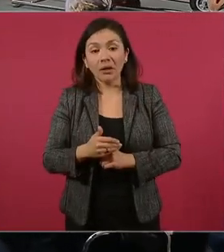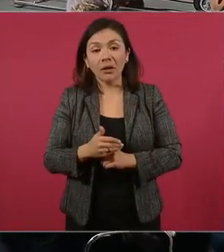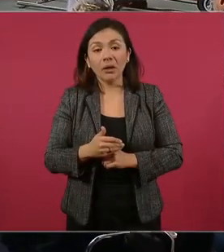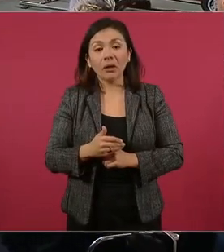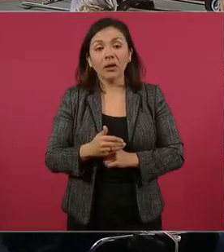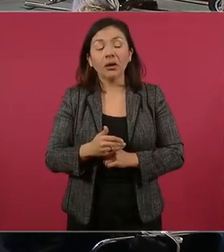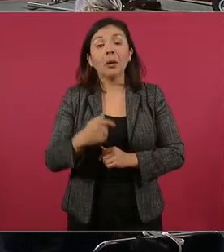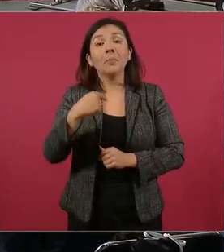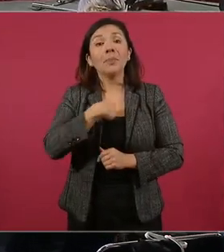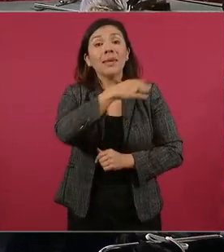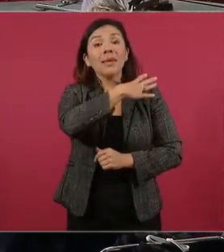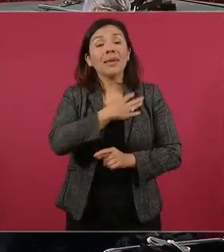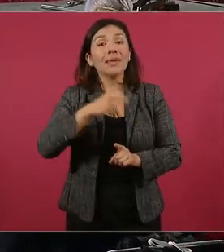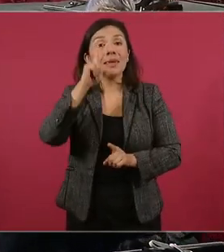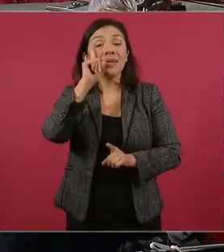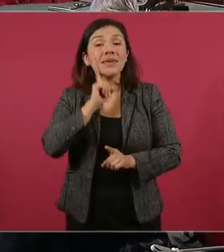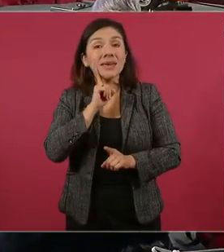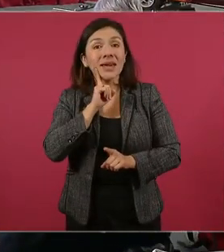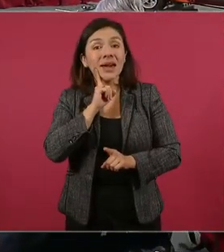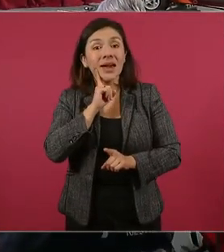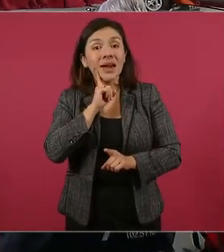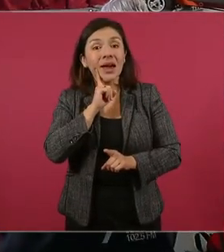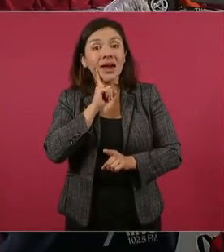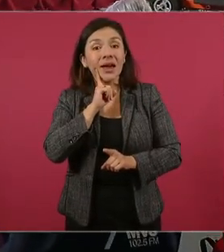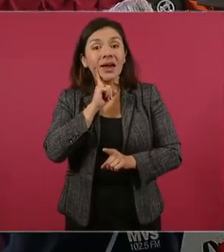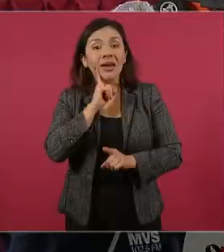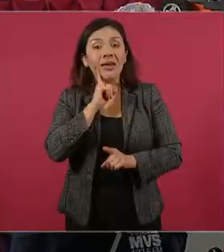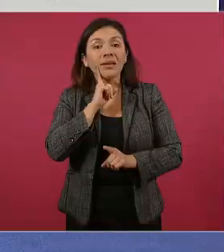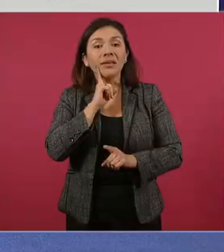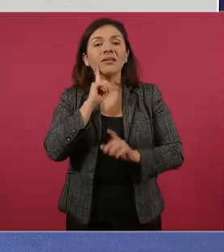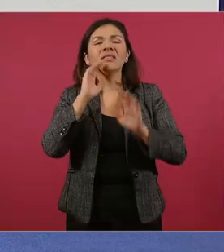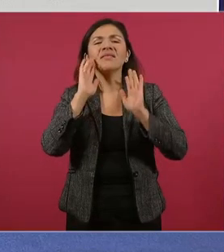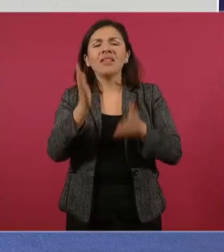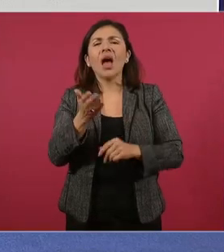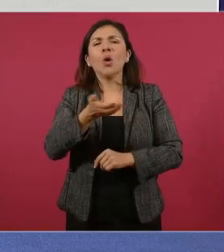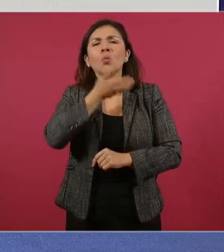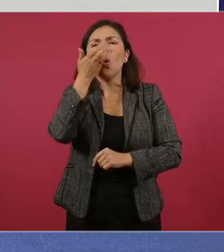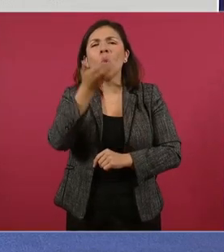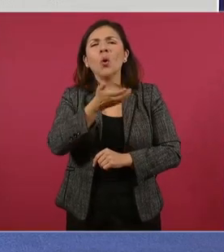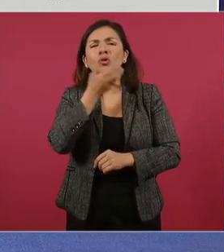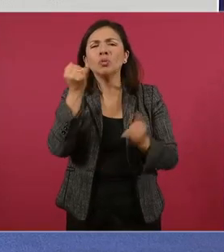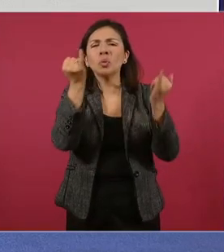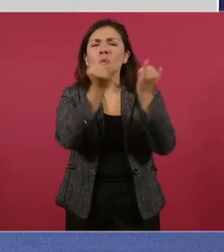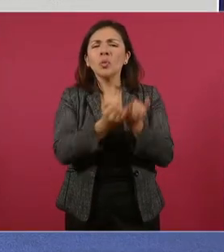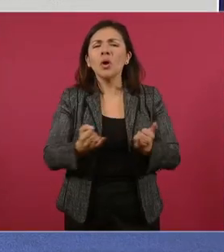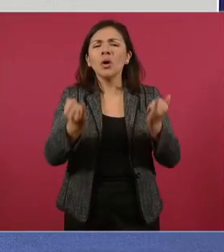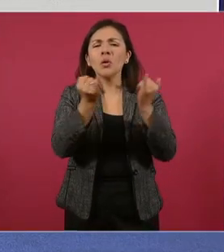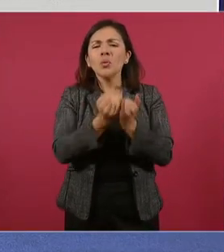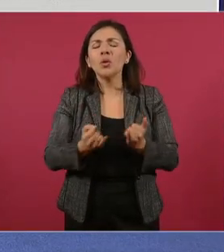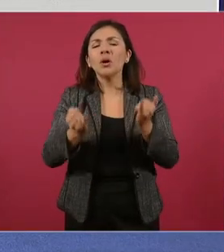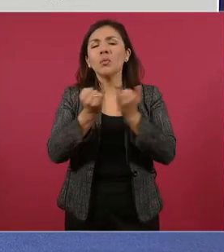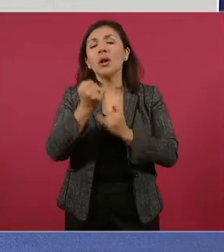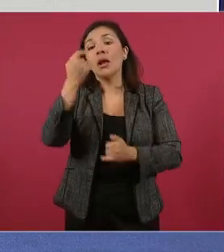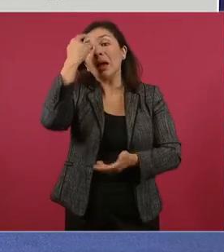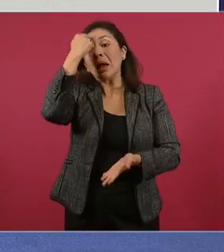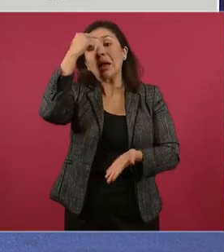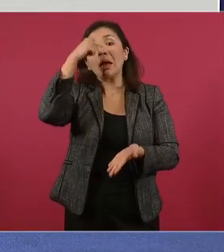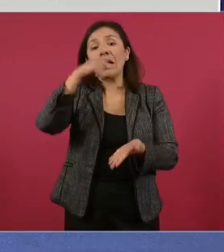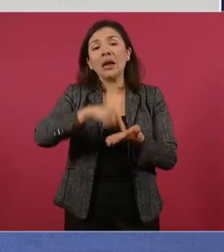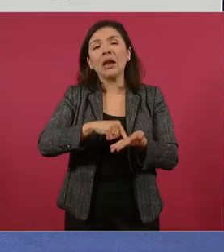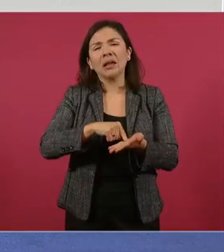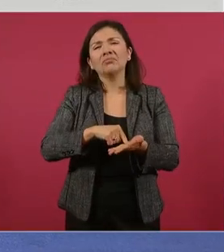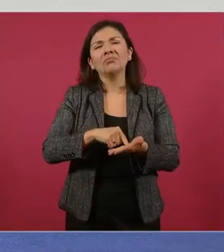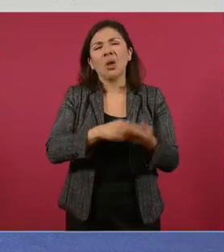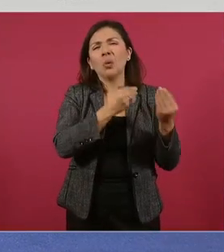que una de mis hijas se salió de la costumbre rutinaria en la que creen